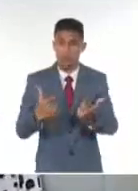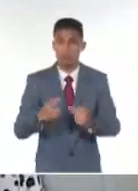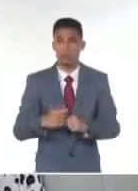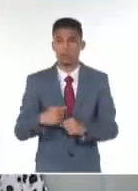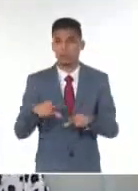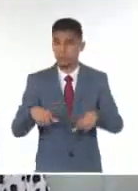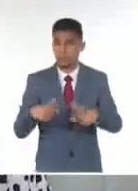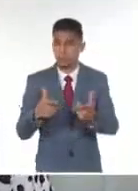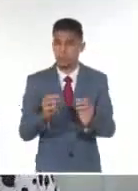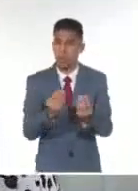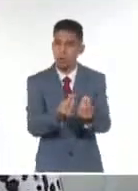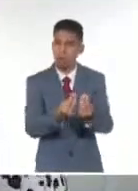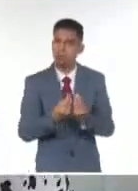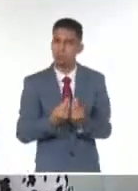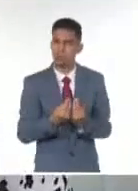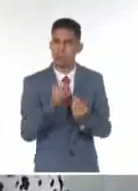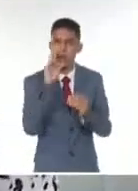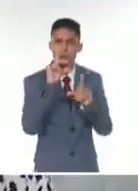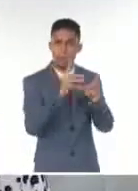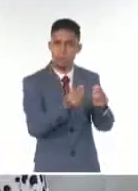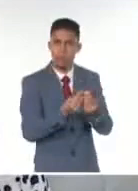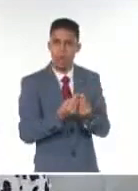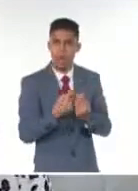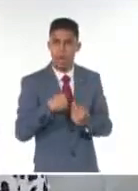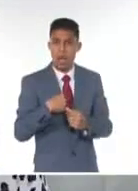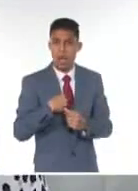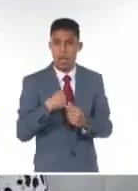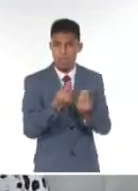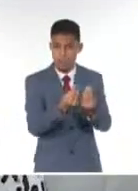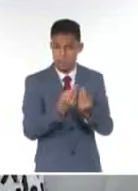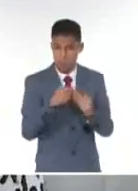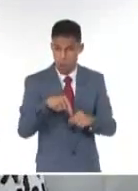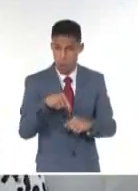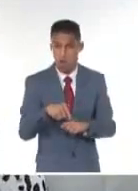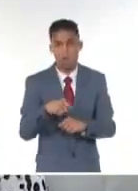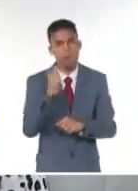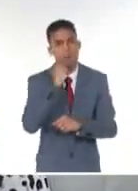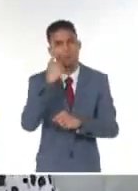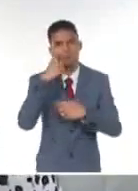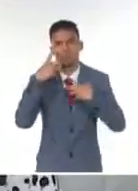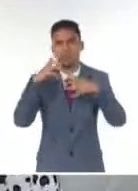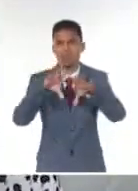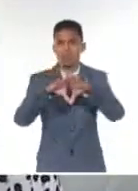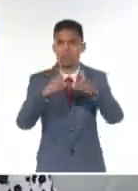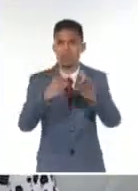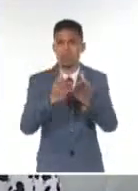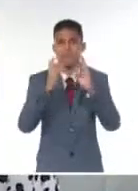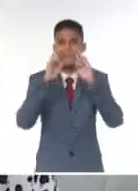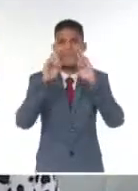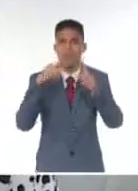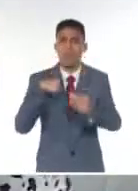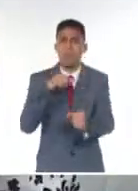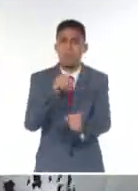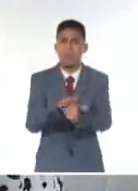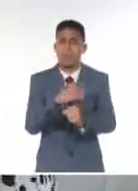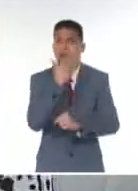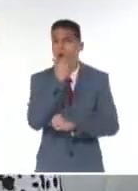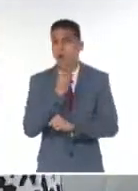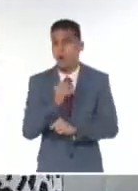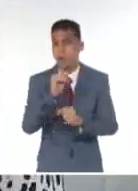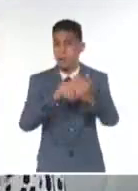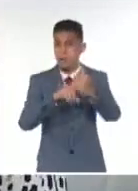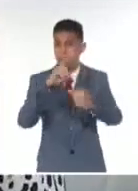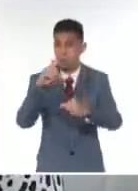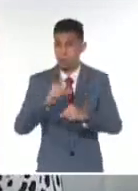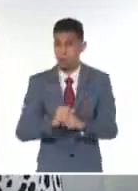redondo he recibido estímulo, pero este para mí sería el máximo porque es toda una vida. Yo empecé jovencita y